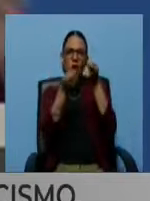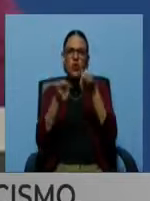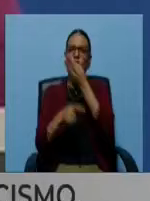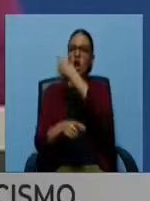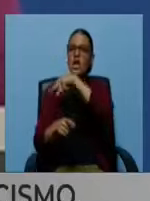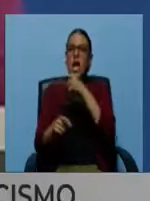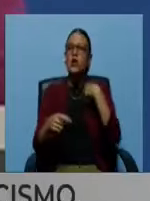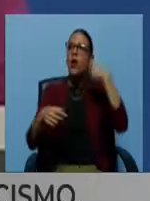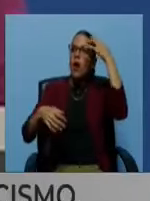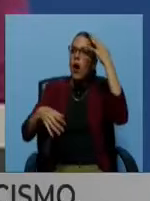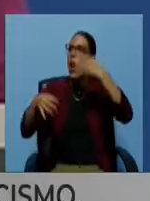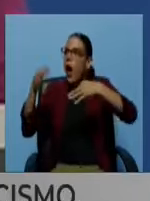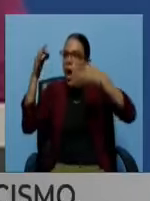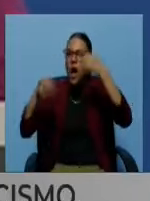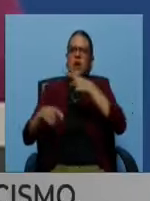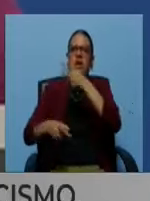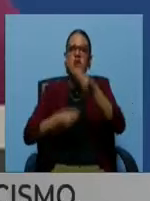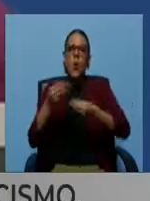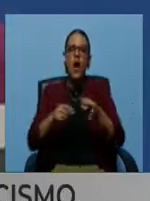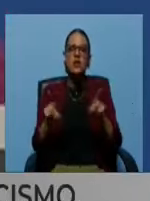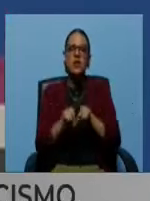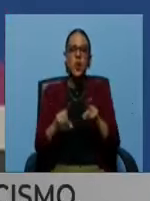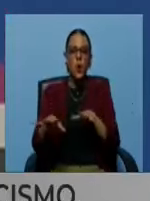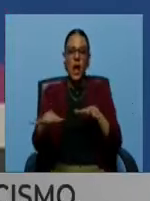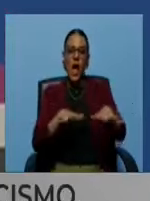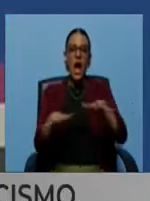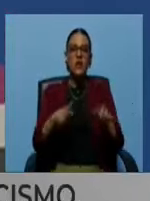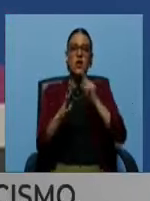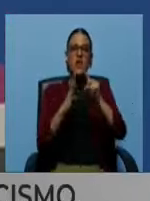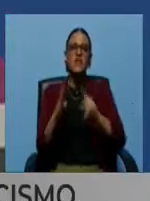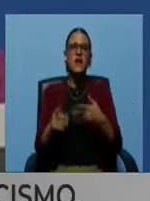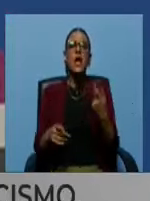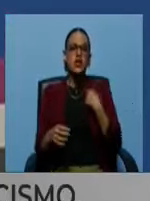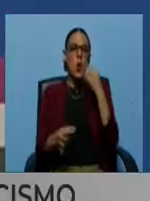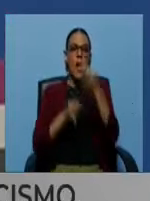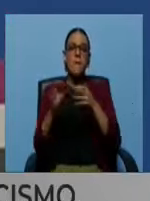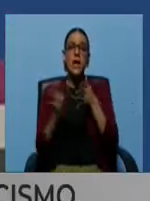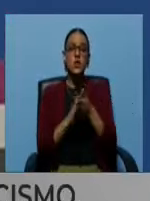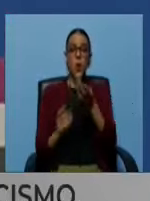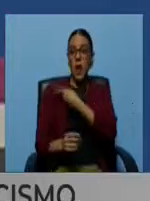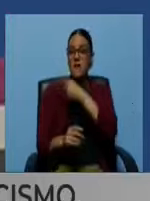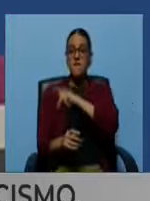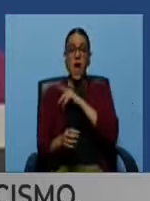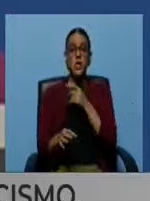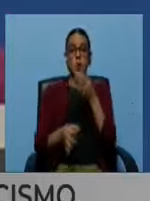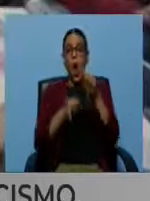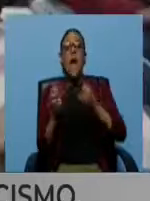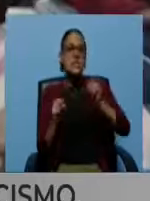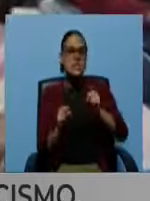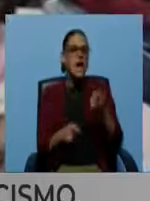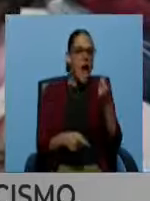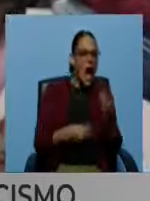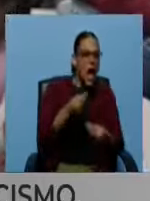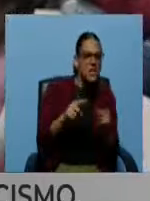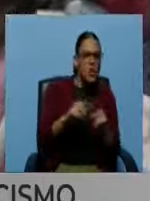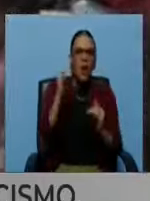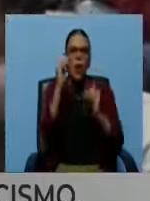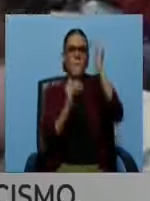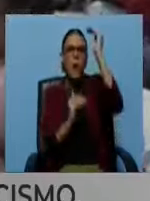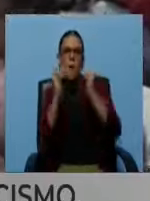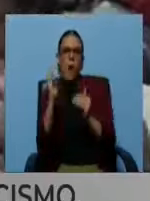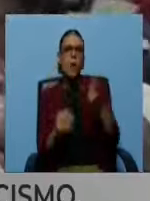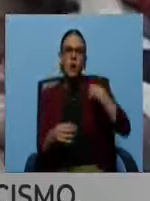dirijan su acción a justificar lo que es injustificable, que es el crecimiento con desigualdad y con